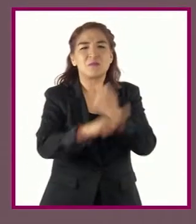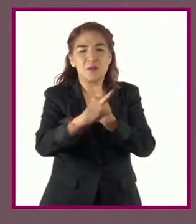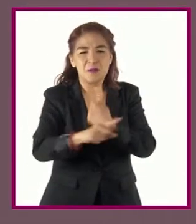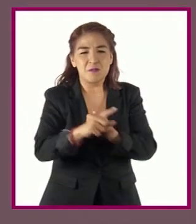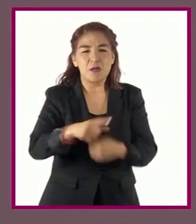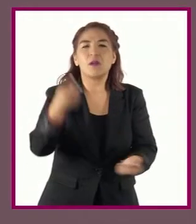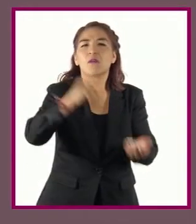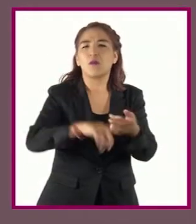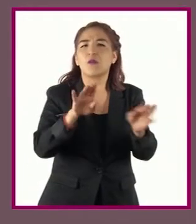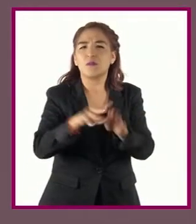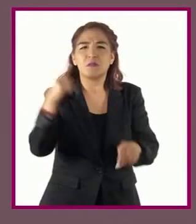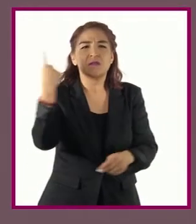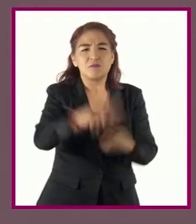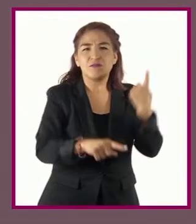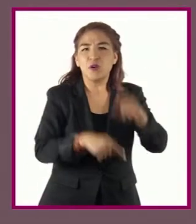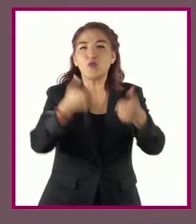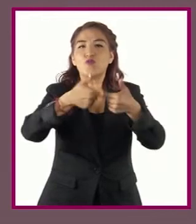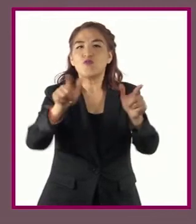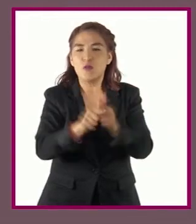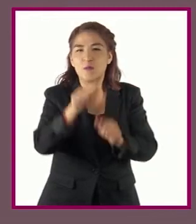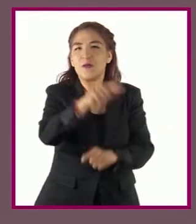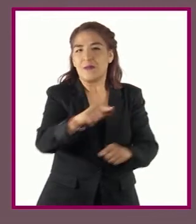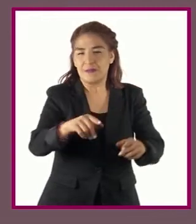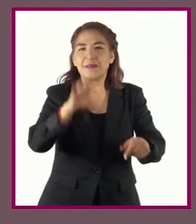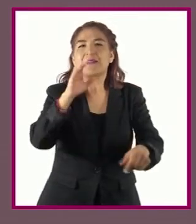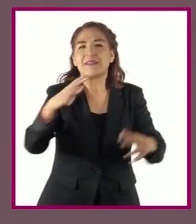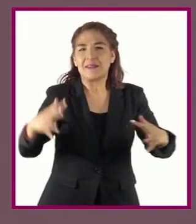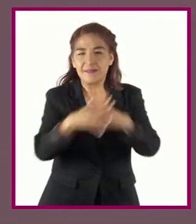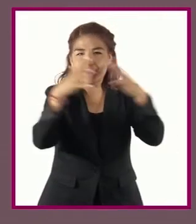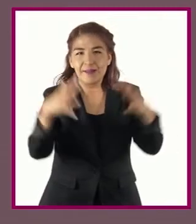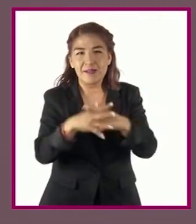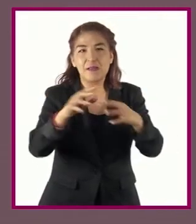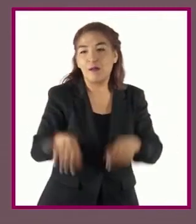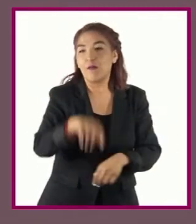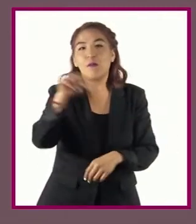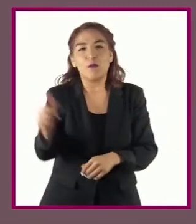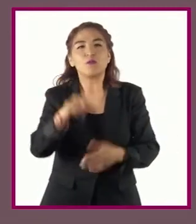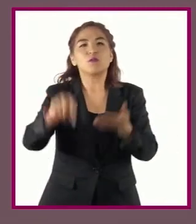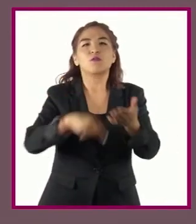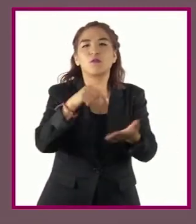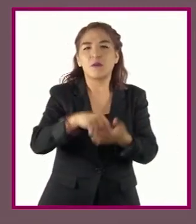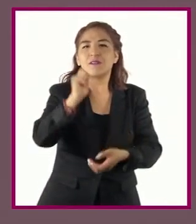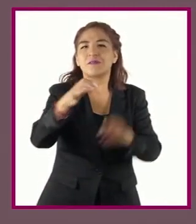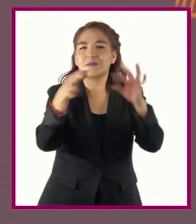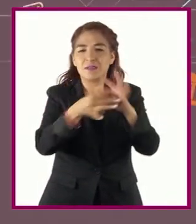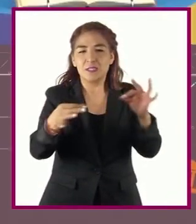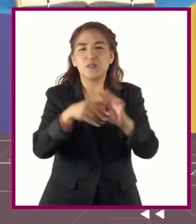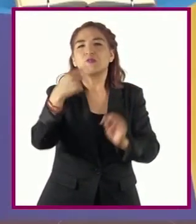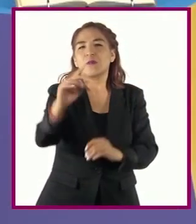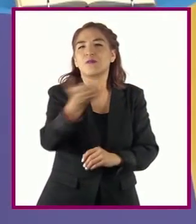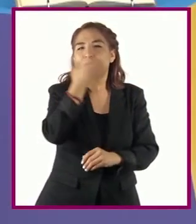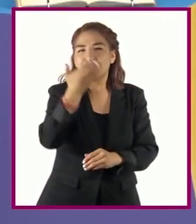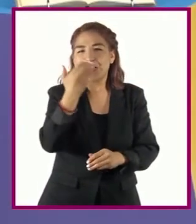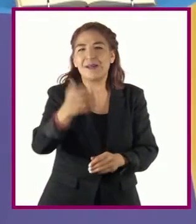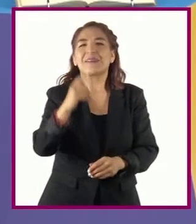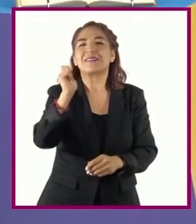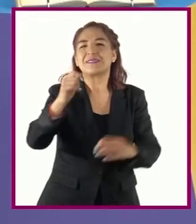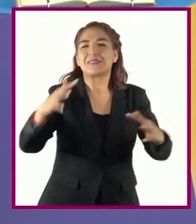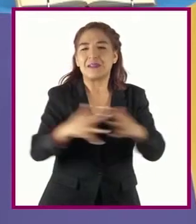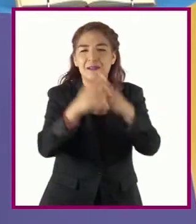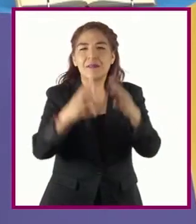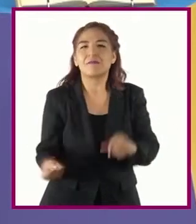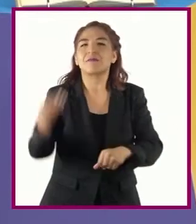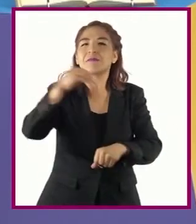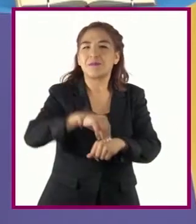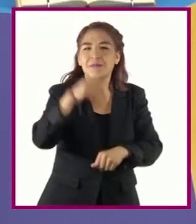Estado dictatorial y los grupos armados guerrilleros que operaban fuera de los estatutos de la guerra convencional, es decir,